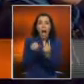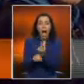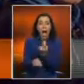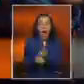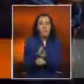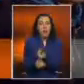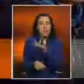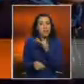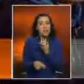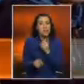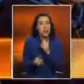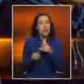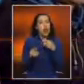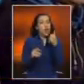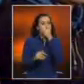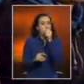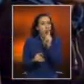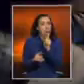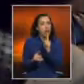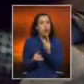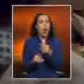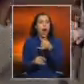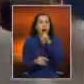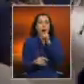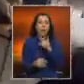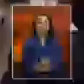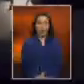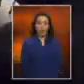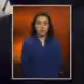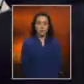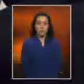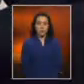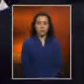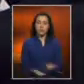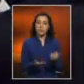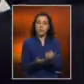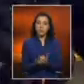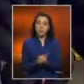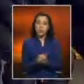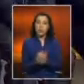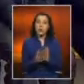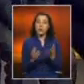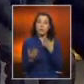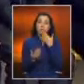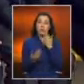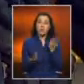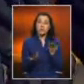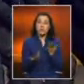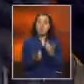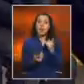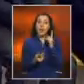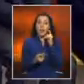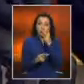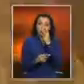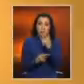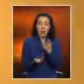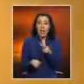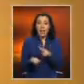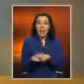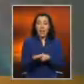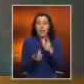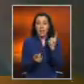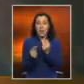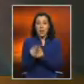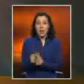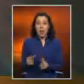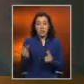lo dicen que no nos metamos a la droga, al alcohol. Logros que parecen aún más meritorios si se tiene en cuenta la realidad